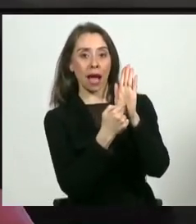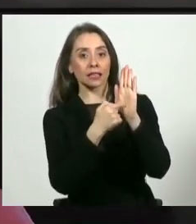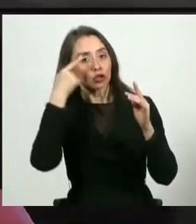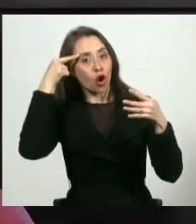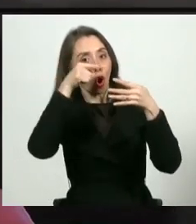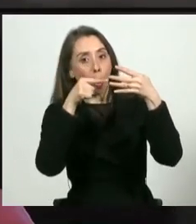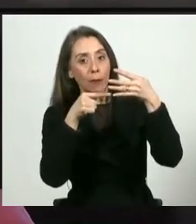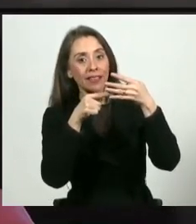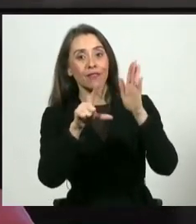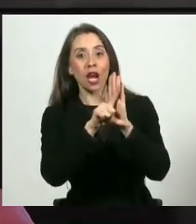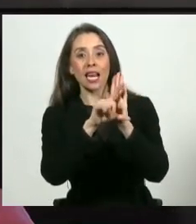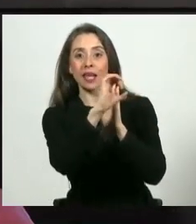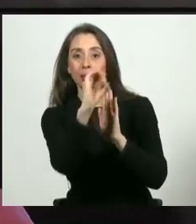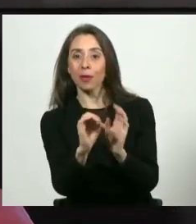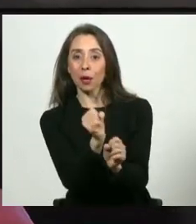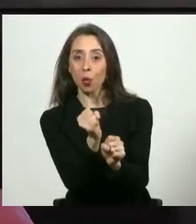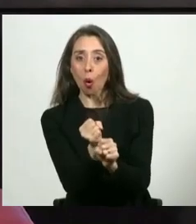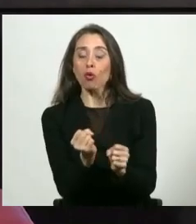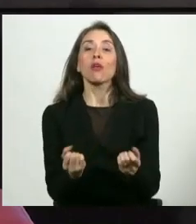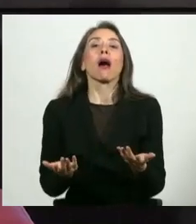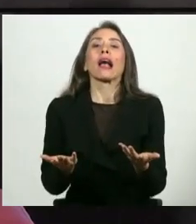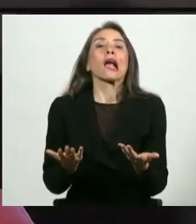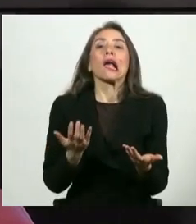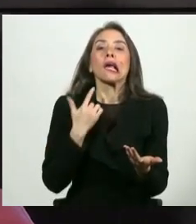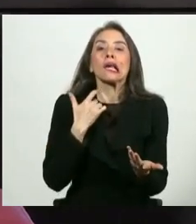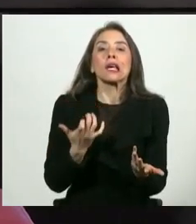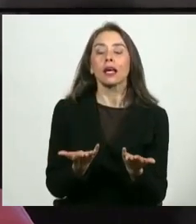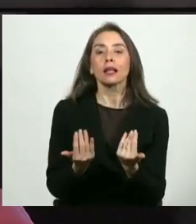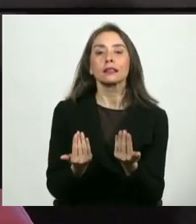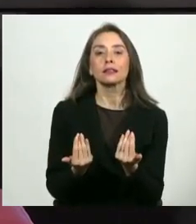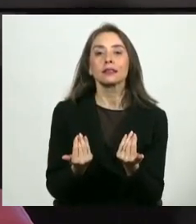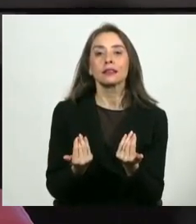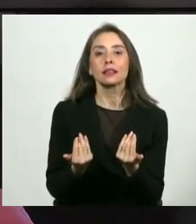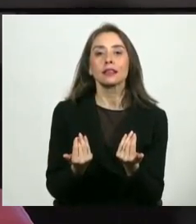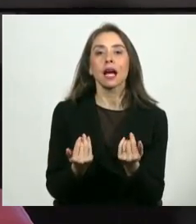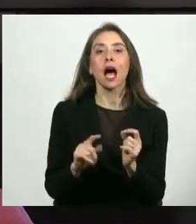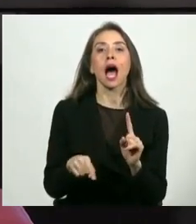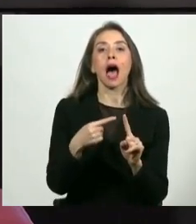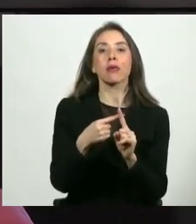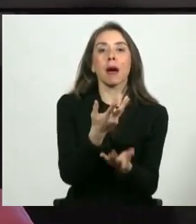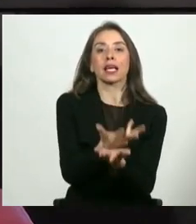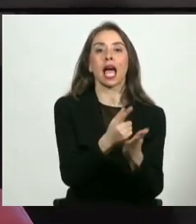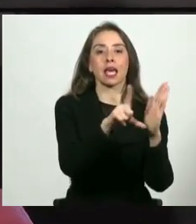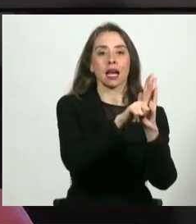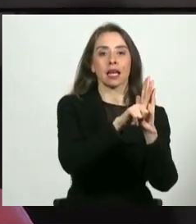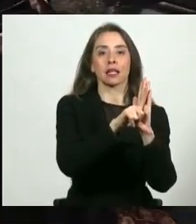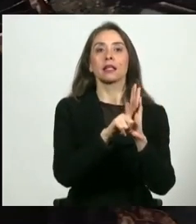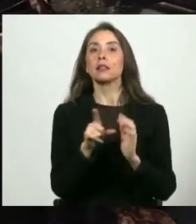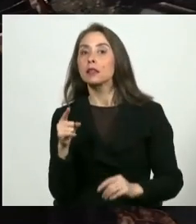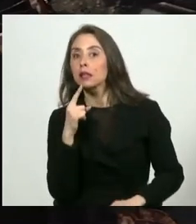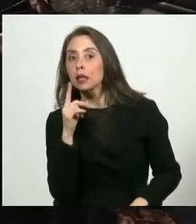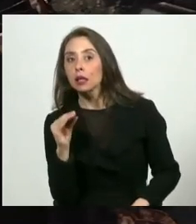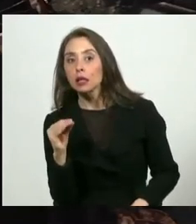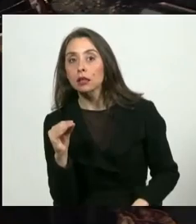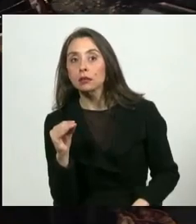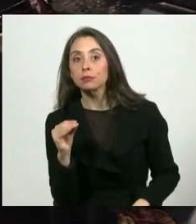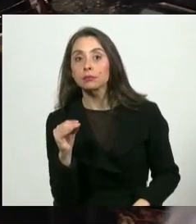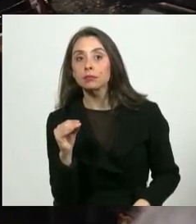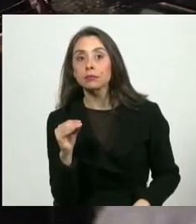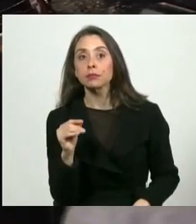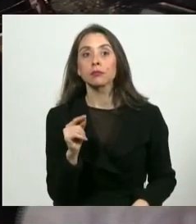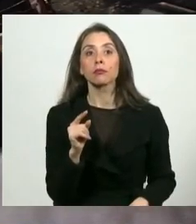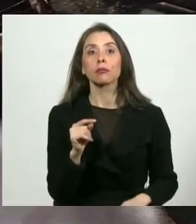están detrás de la ley de cuotas, ¿qué se necesitaría además de la existencia de la ley? Además, por supuesto, es